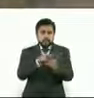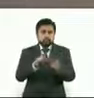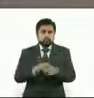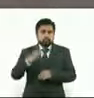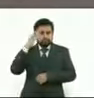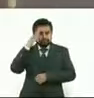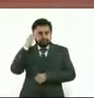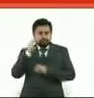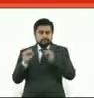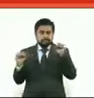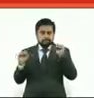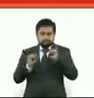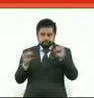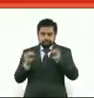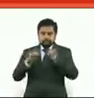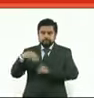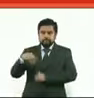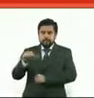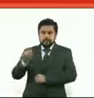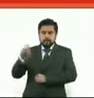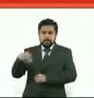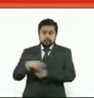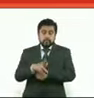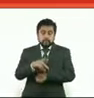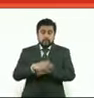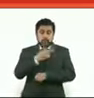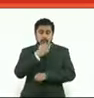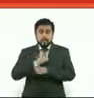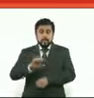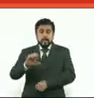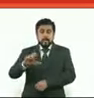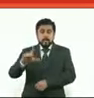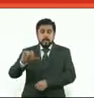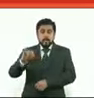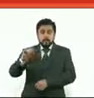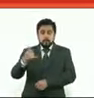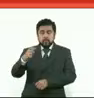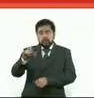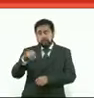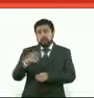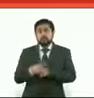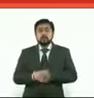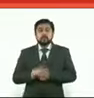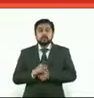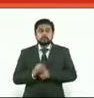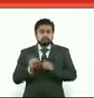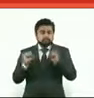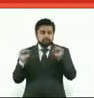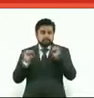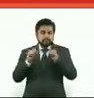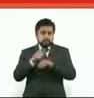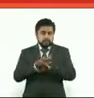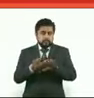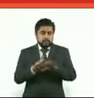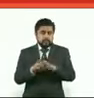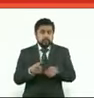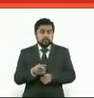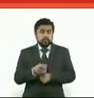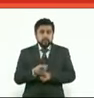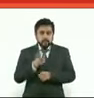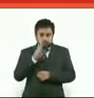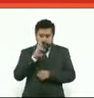prueba. Eloy decidió pegarse y el grupo que está... Ah, pues ahí está el monumento de los niños